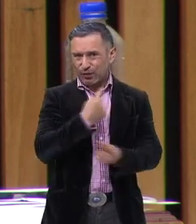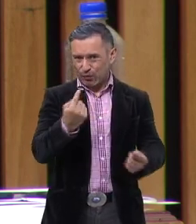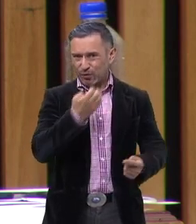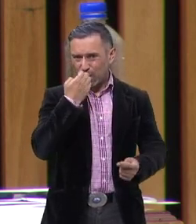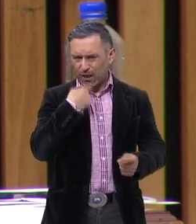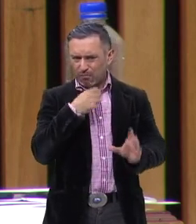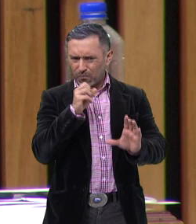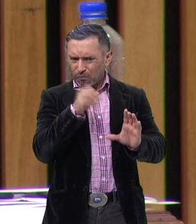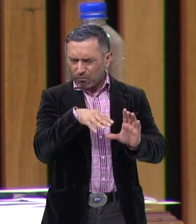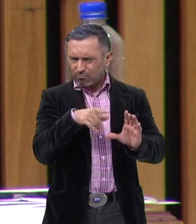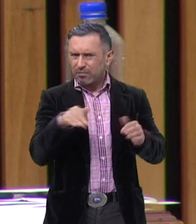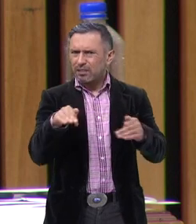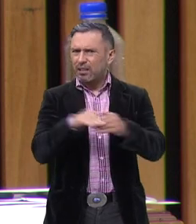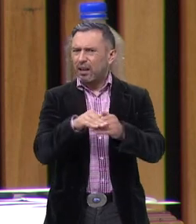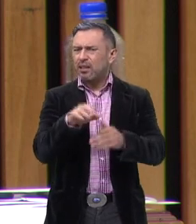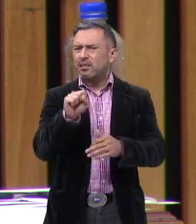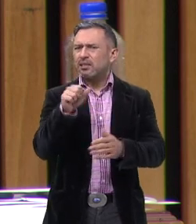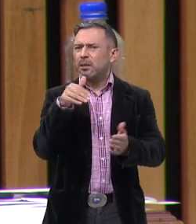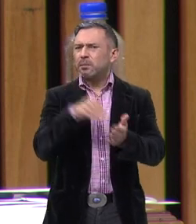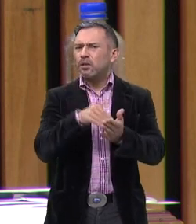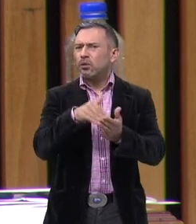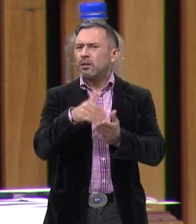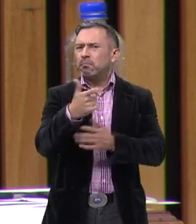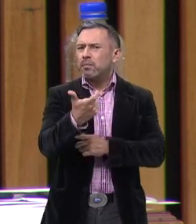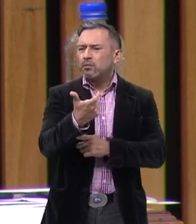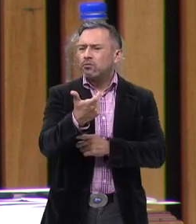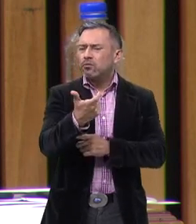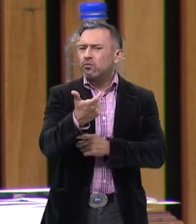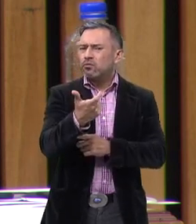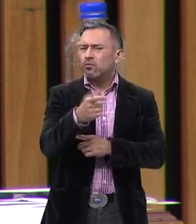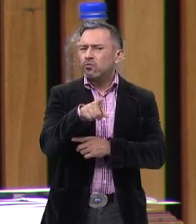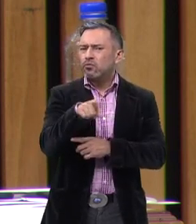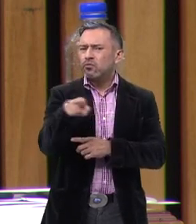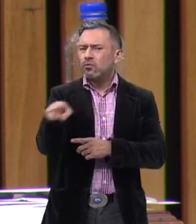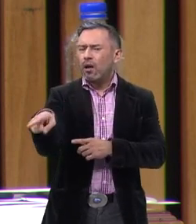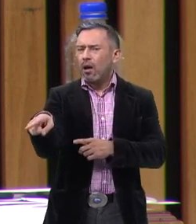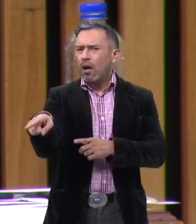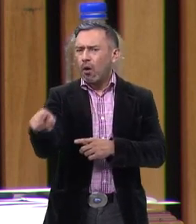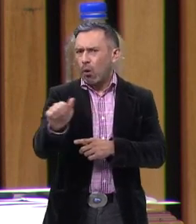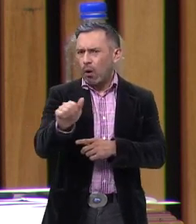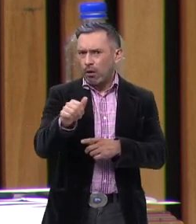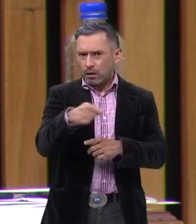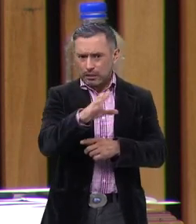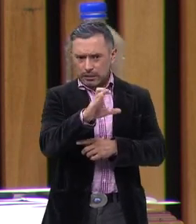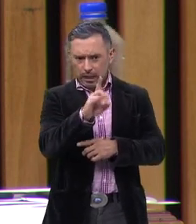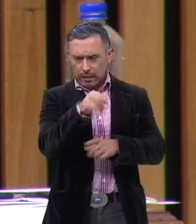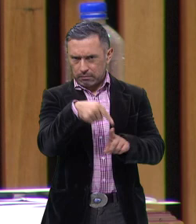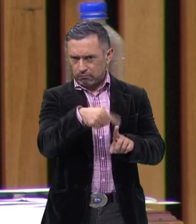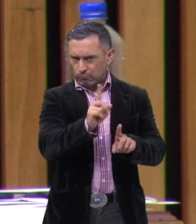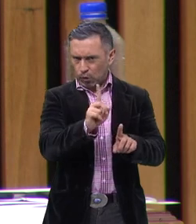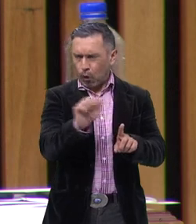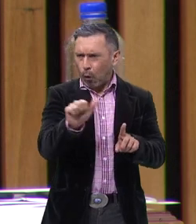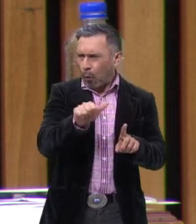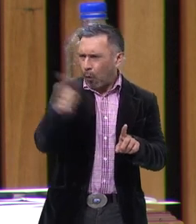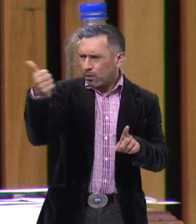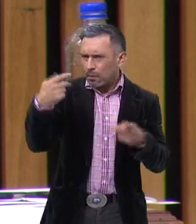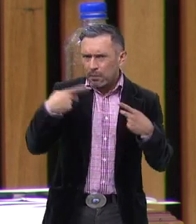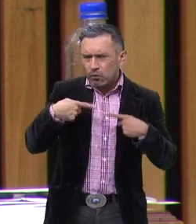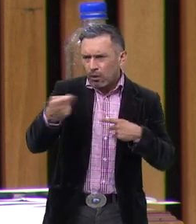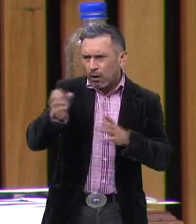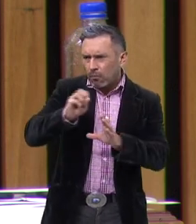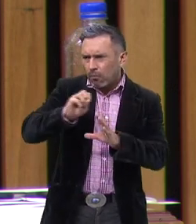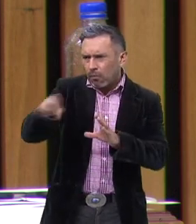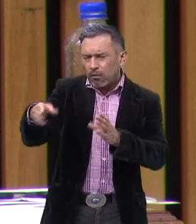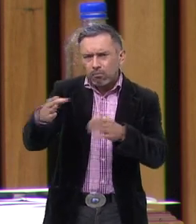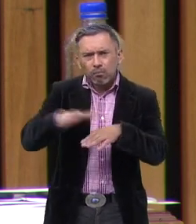60 millones de pesos que van a una persona ajena a los endi pero líder de un partido